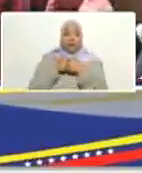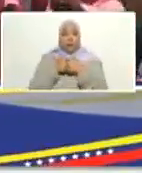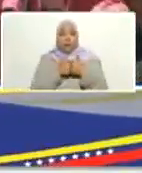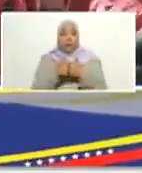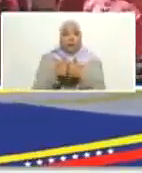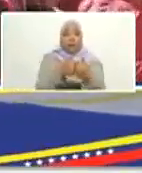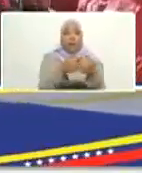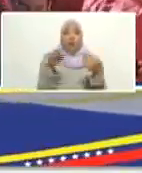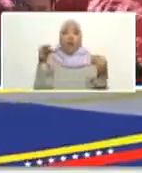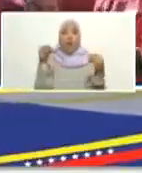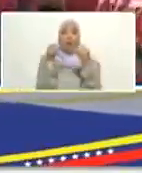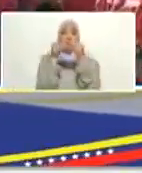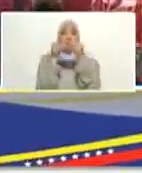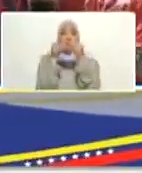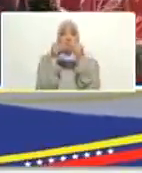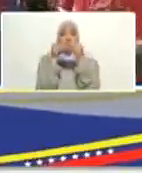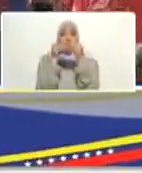nos besamos.